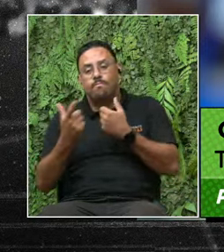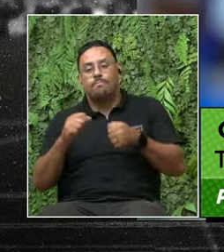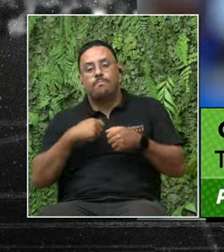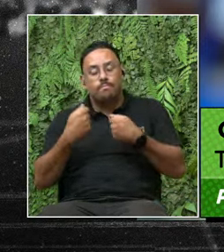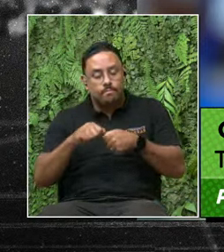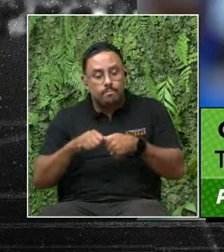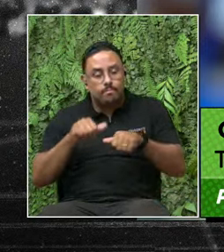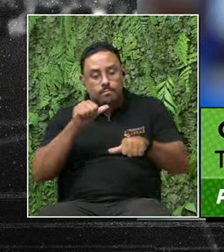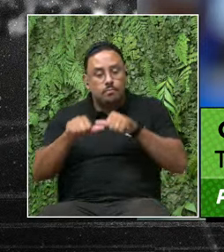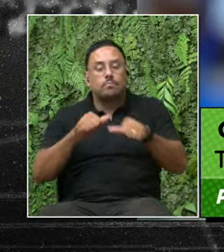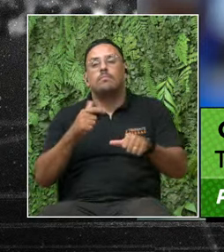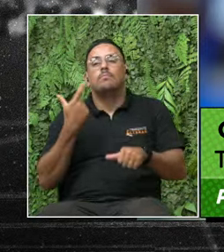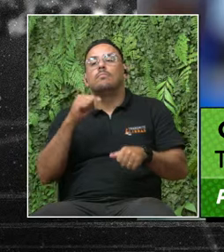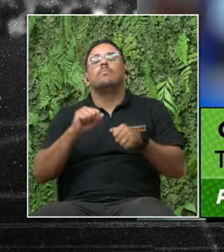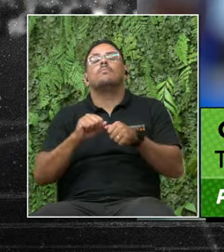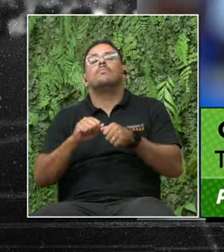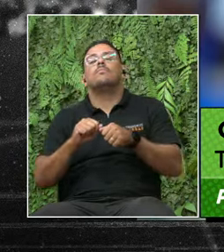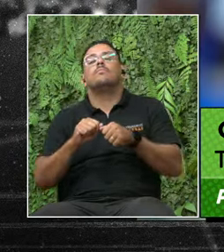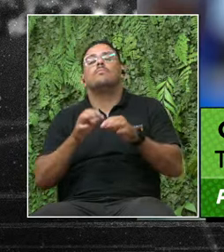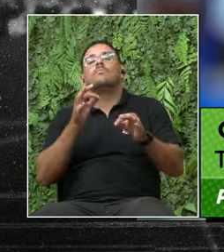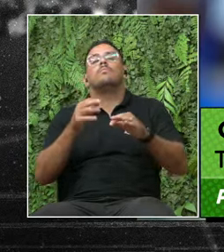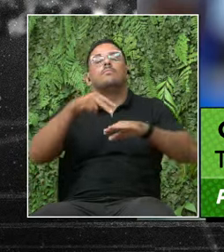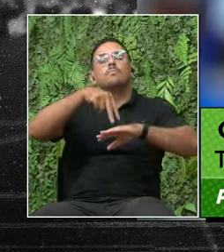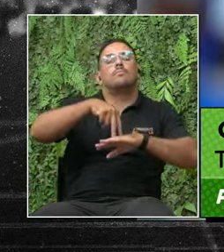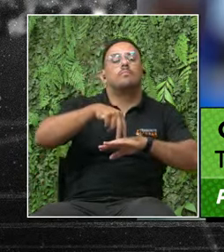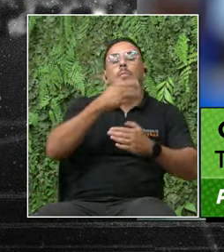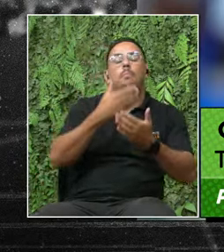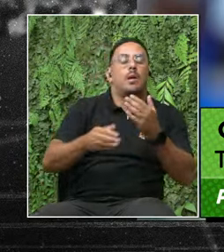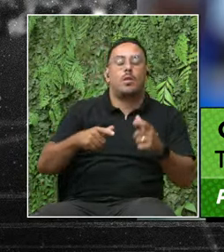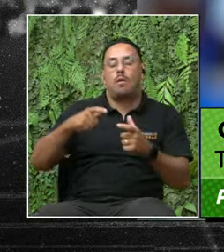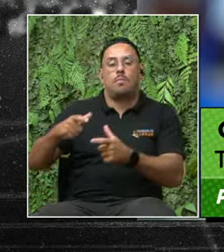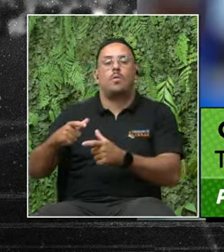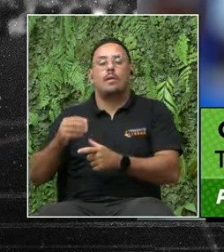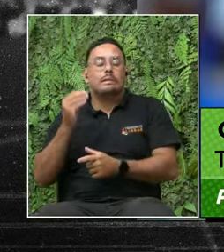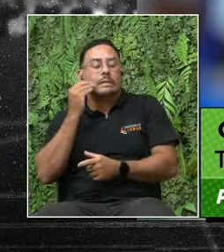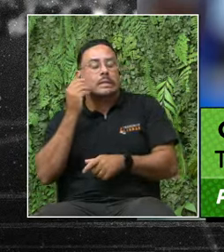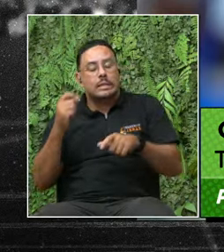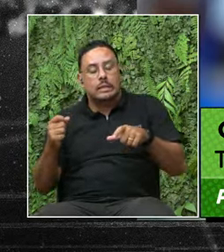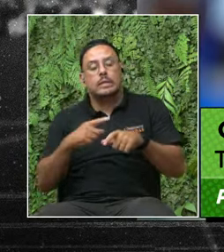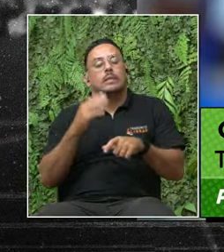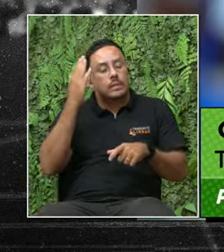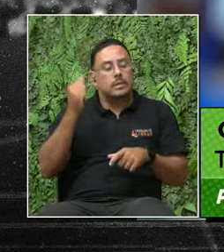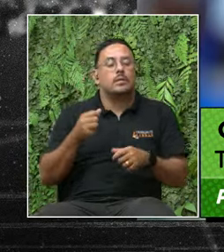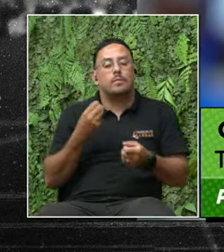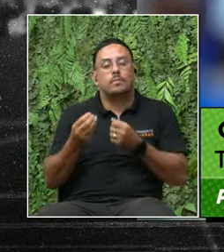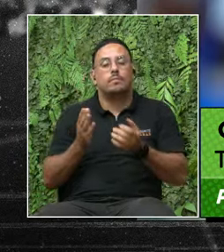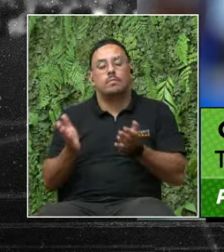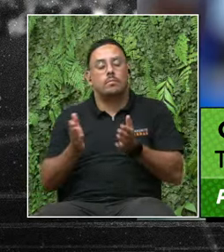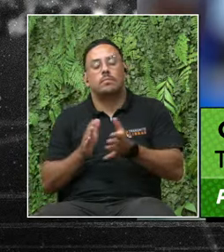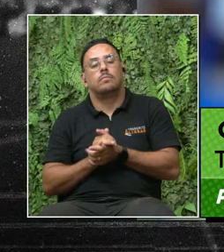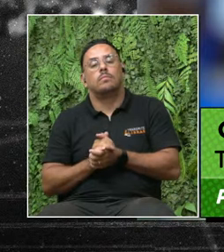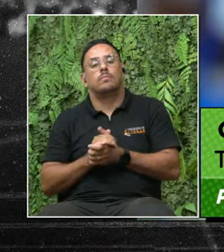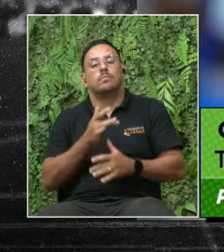Franco cone cons perar finaliz